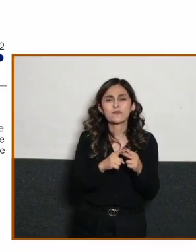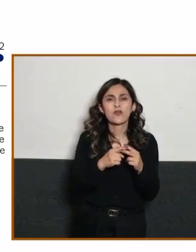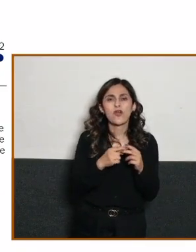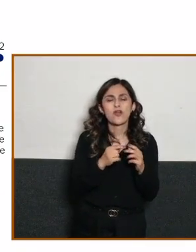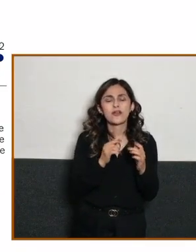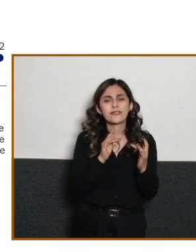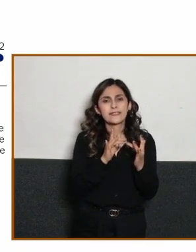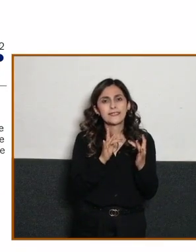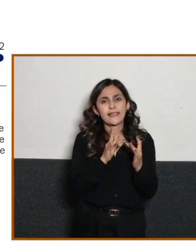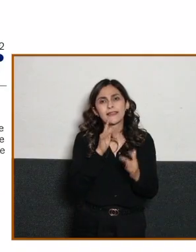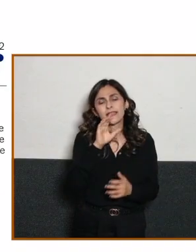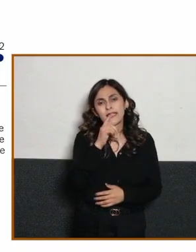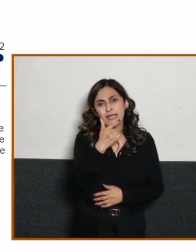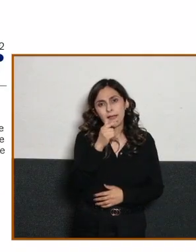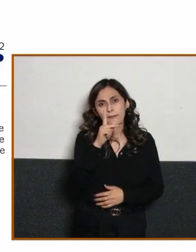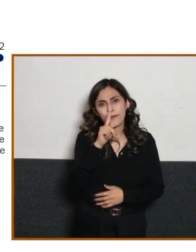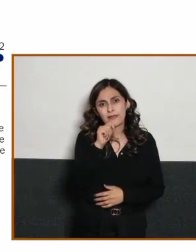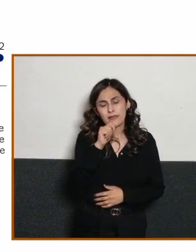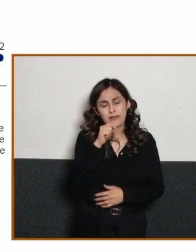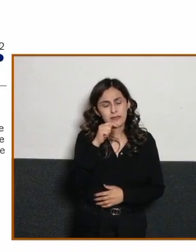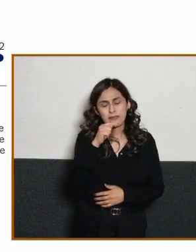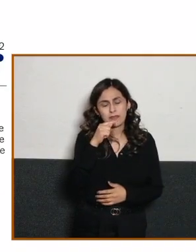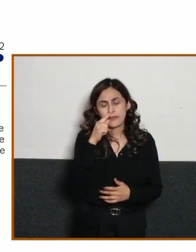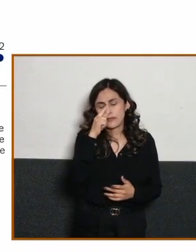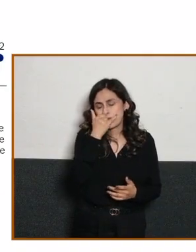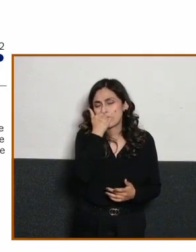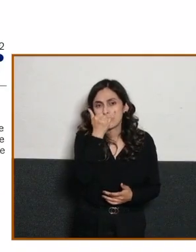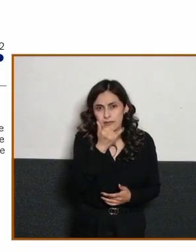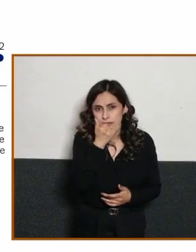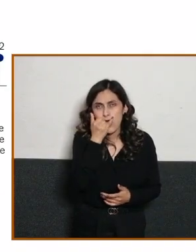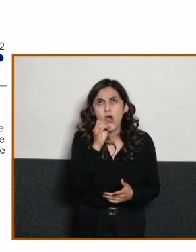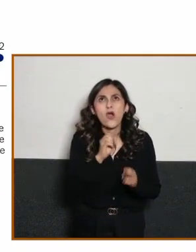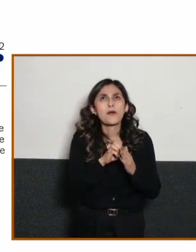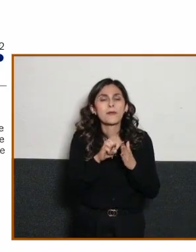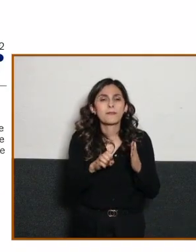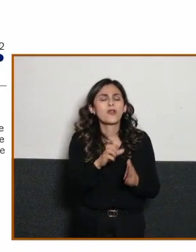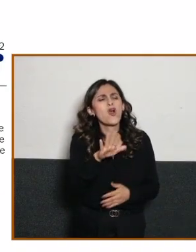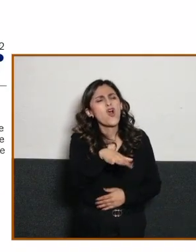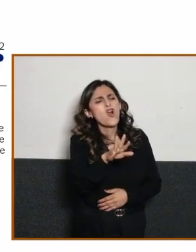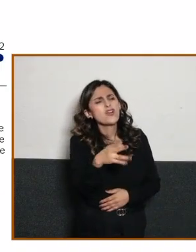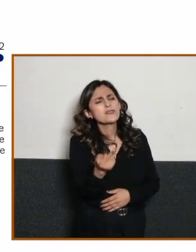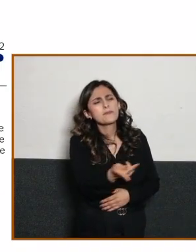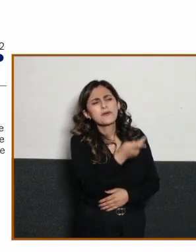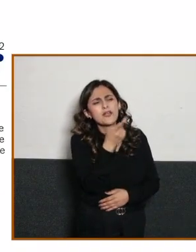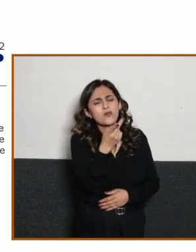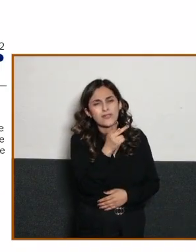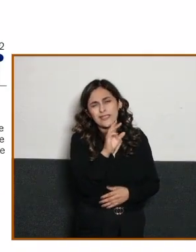cada rato y alucinaba, ¿no? Decía, oye, ¿cuándo